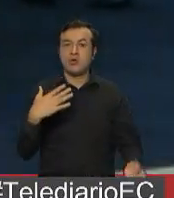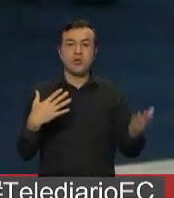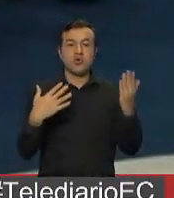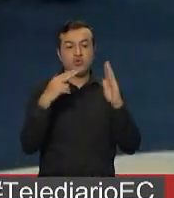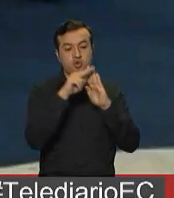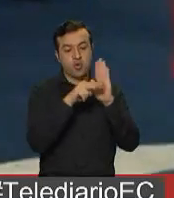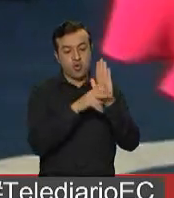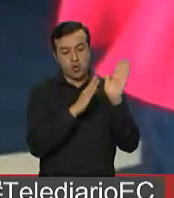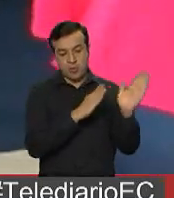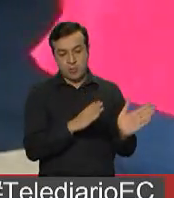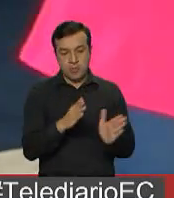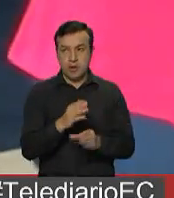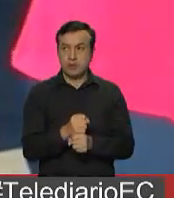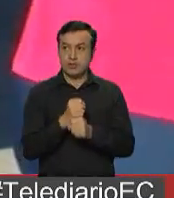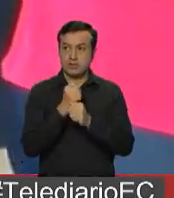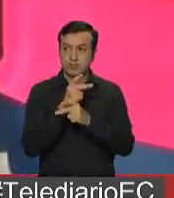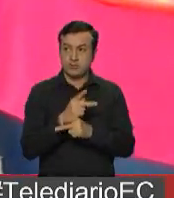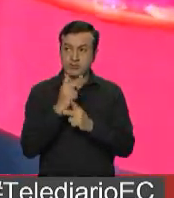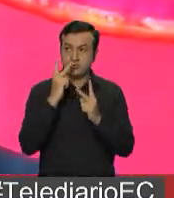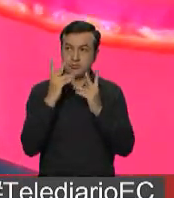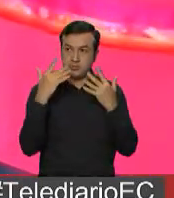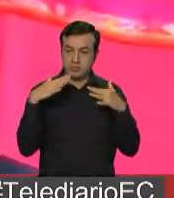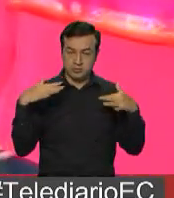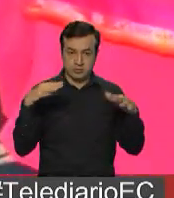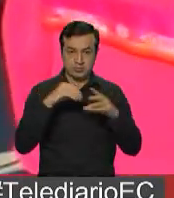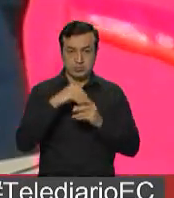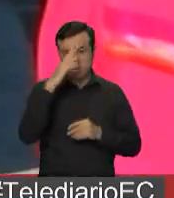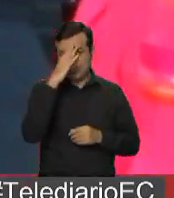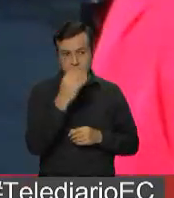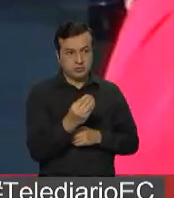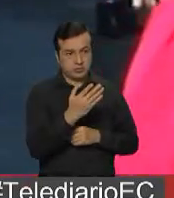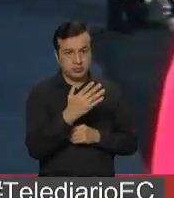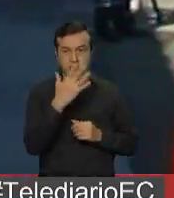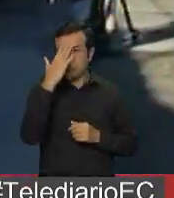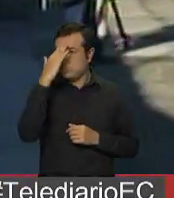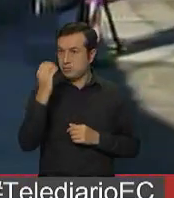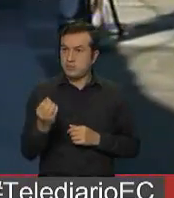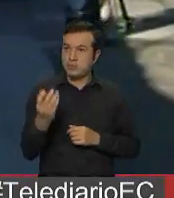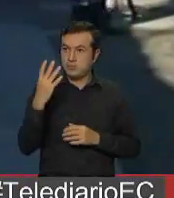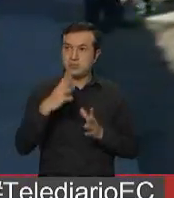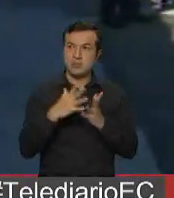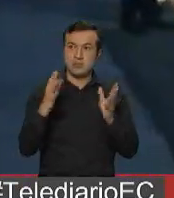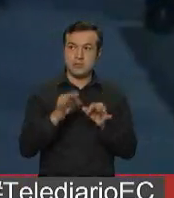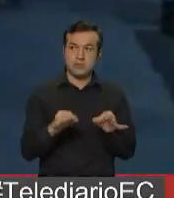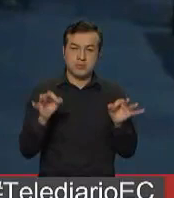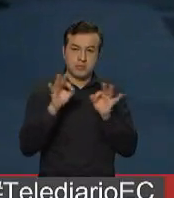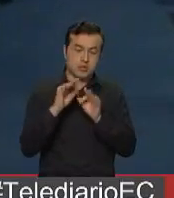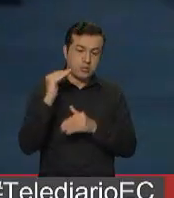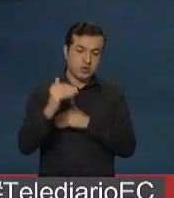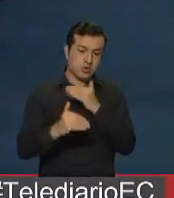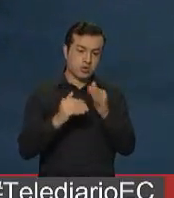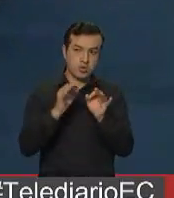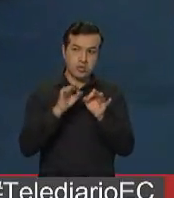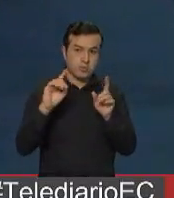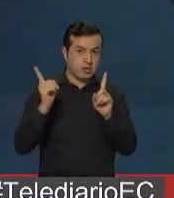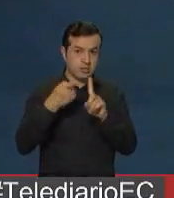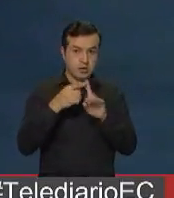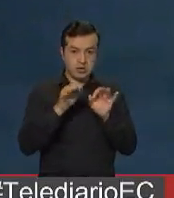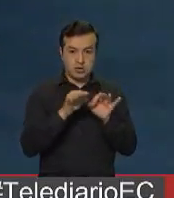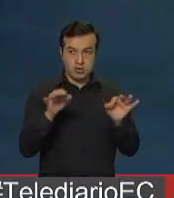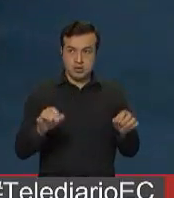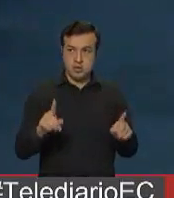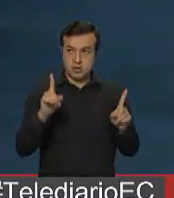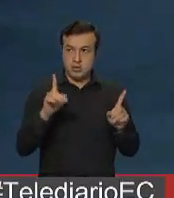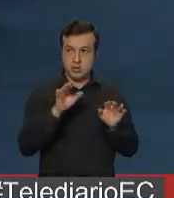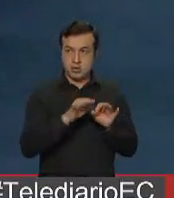de bioseguridad que aquí se han implementado. Buenos días, José Luis. Hola, buenos días. Fundamentalmente son procesos de distanciamiento social y sobre todo...